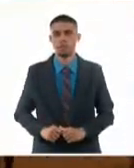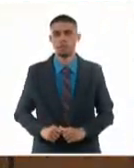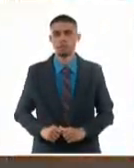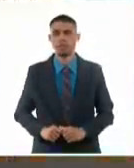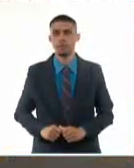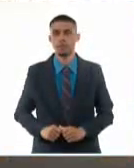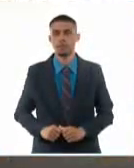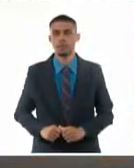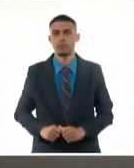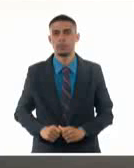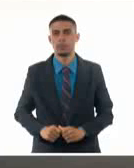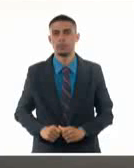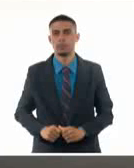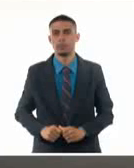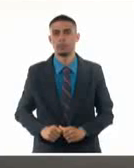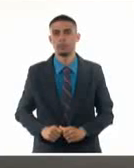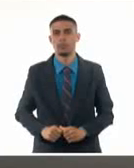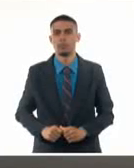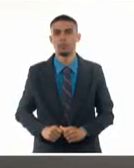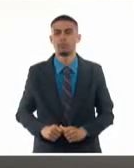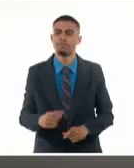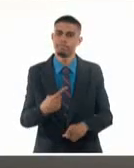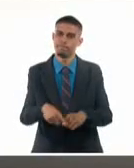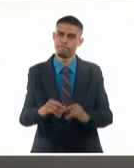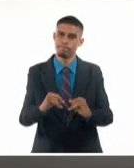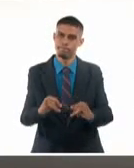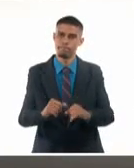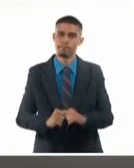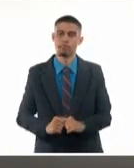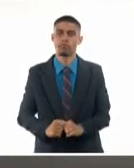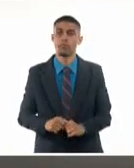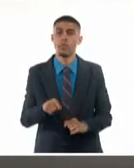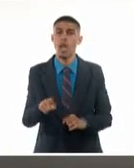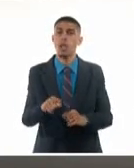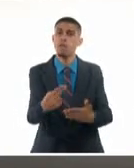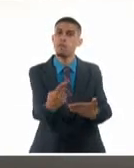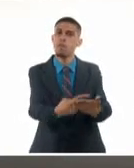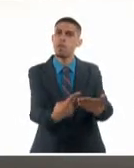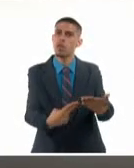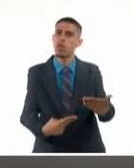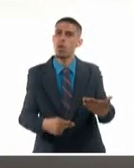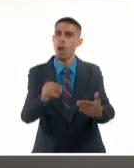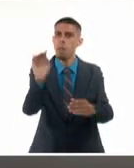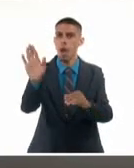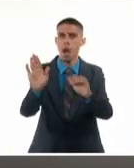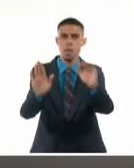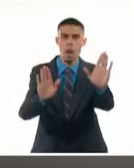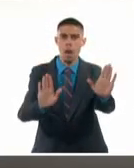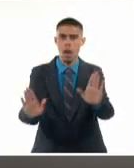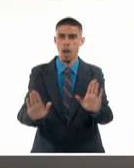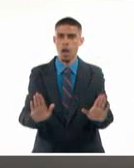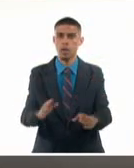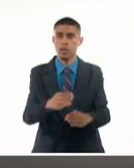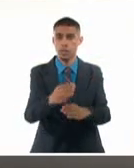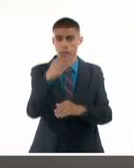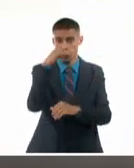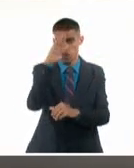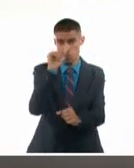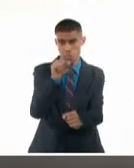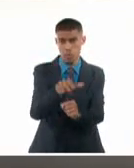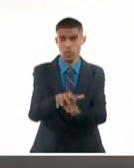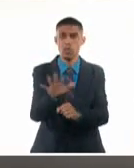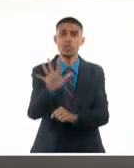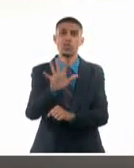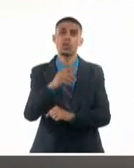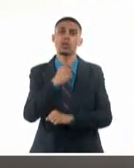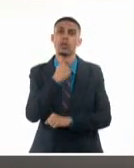Noticias. Cambiamos de tema. La Bienal de Pintura Mural Internos, que inició en Santiago de Cuba el pasado 5 de enero, está